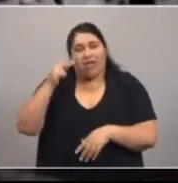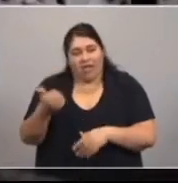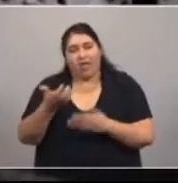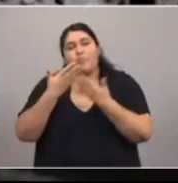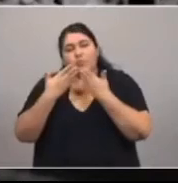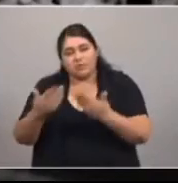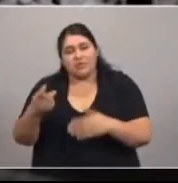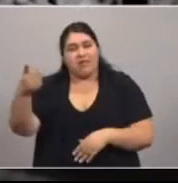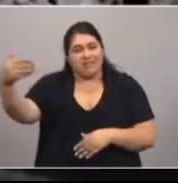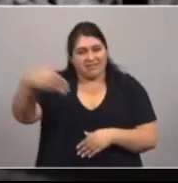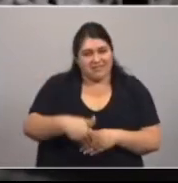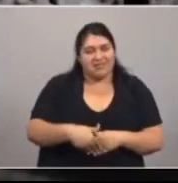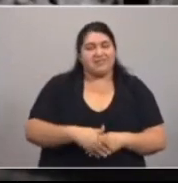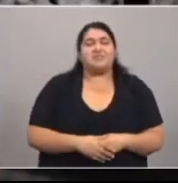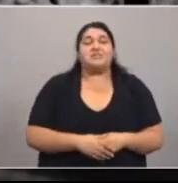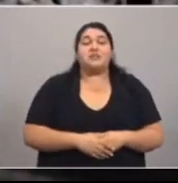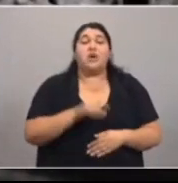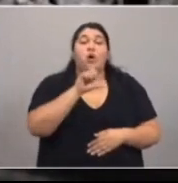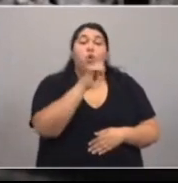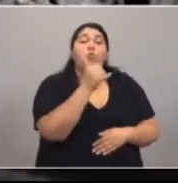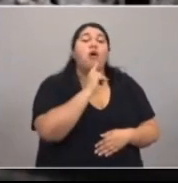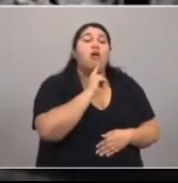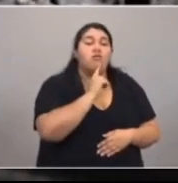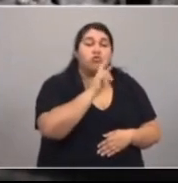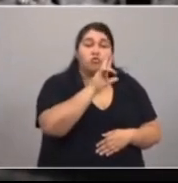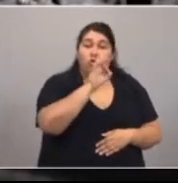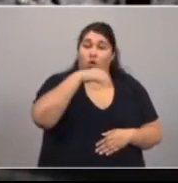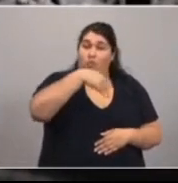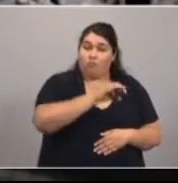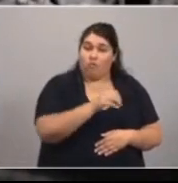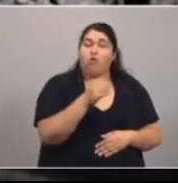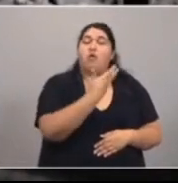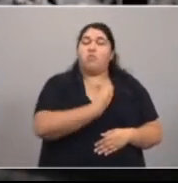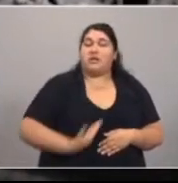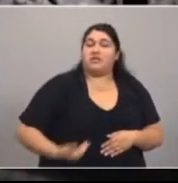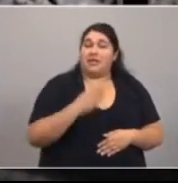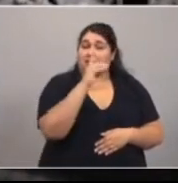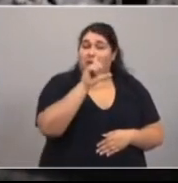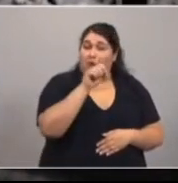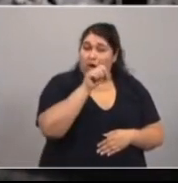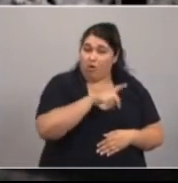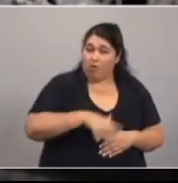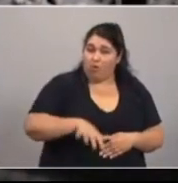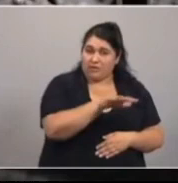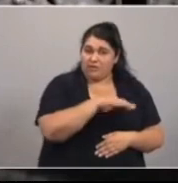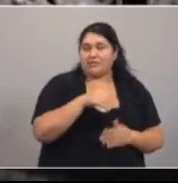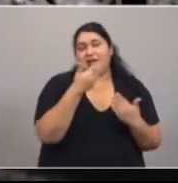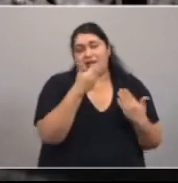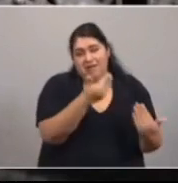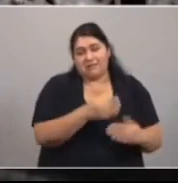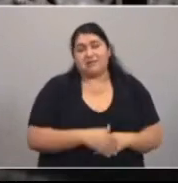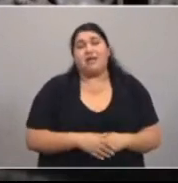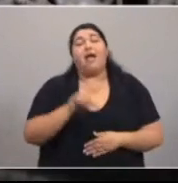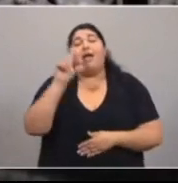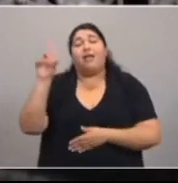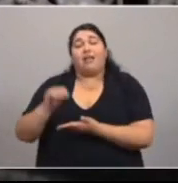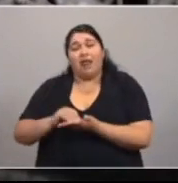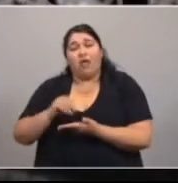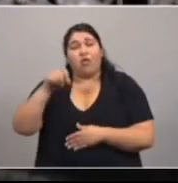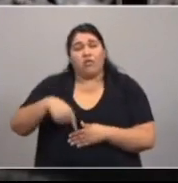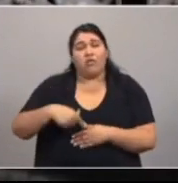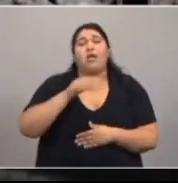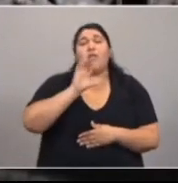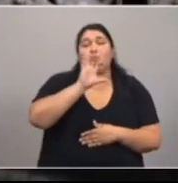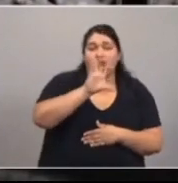el presidente del Banco Provincia, muchas gracias Juan. A los legisladores nacionales y provinciales, propietarios de las empresas Álamo